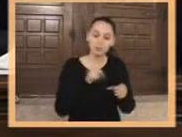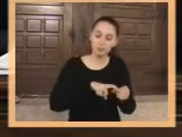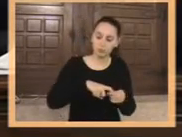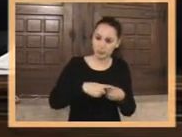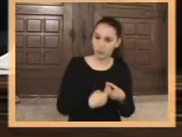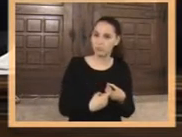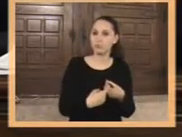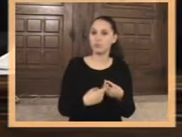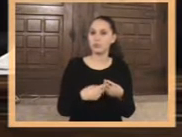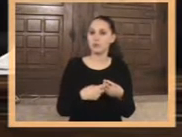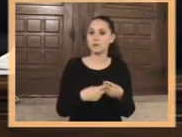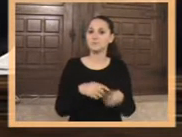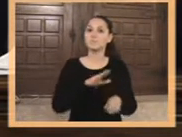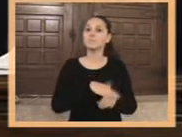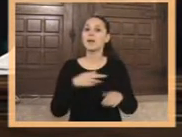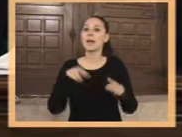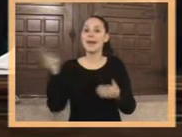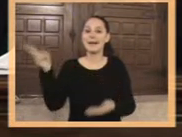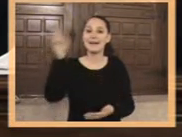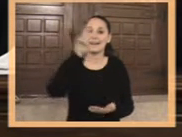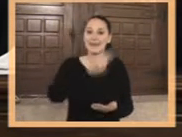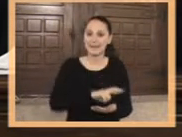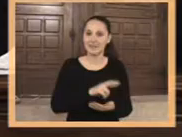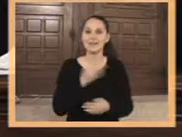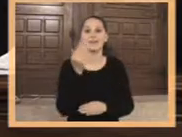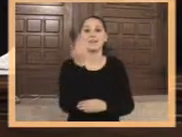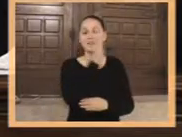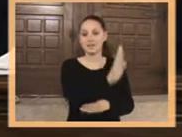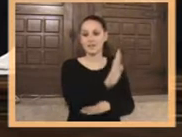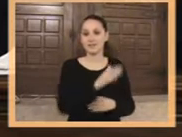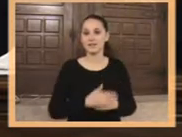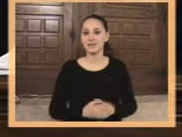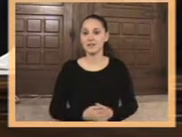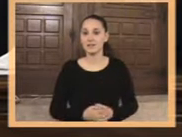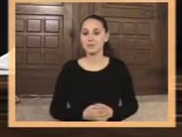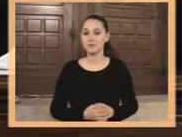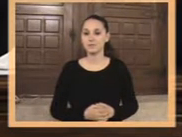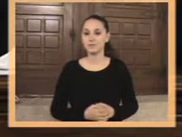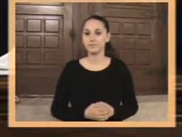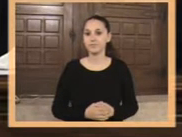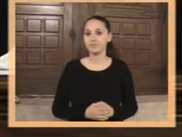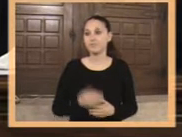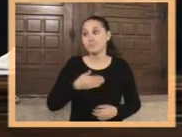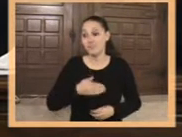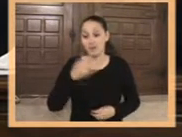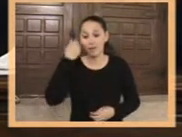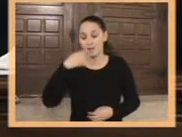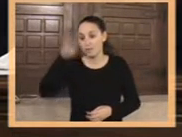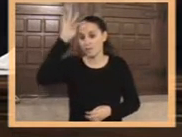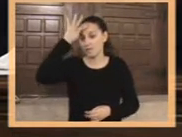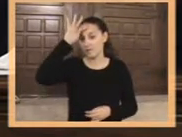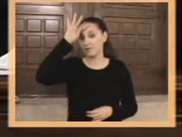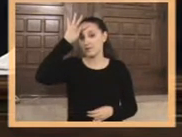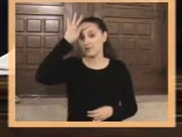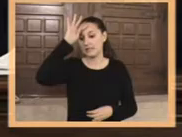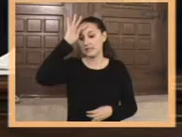con lo cual no entiendo qué miedo tiene, ni siquiera en la toma de decisiones, porque lo tenía que consultar este fin de semana con la almohada y este lunes con